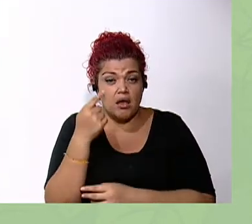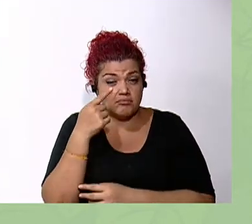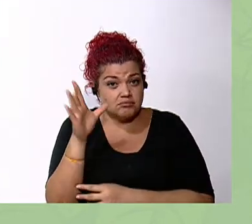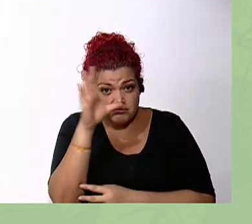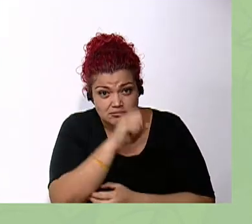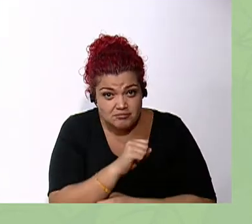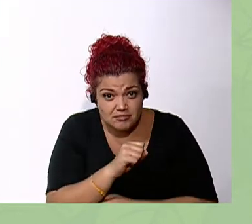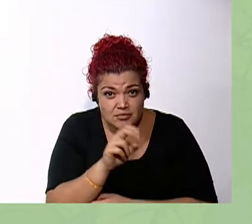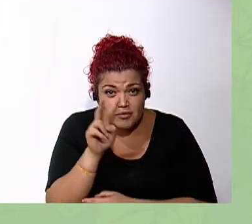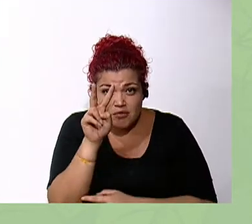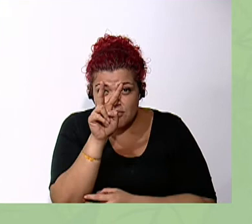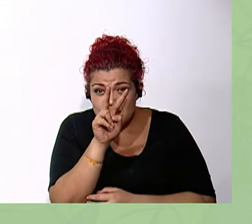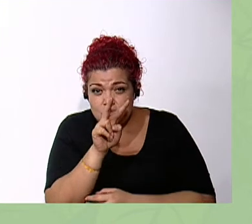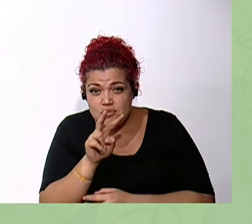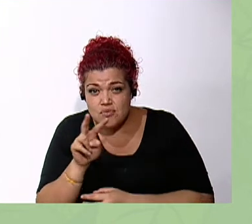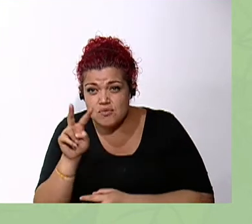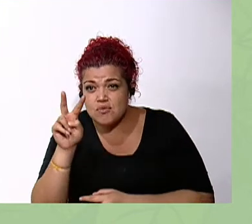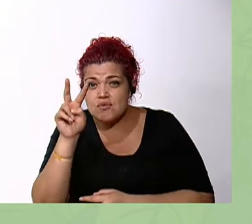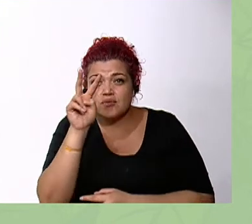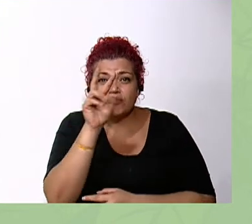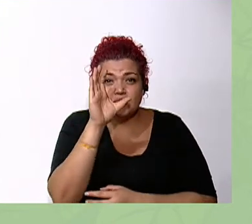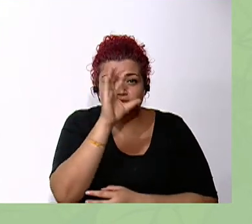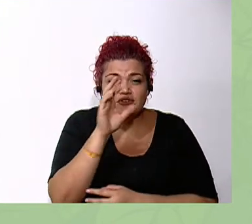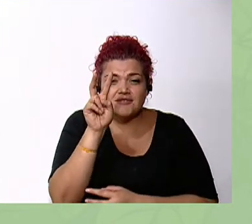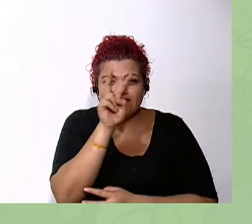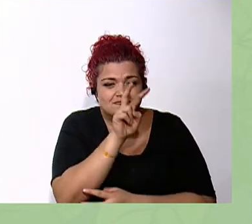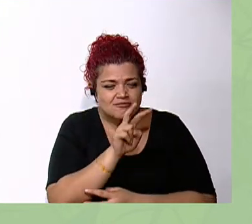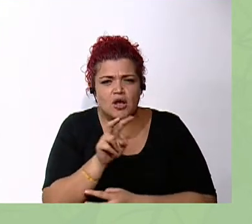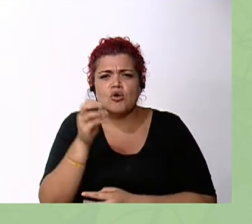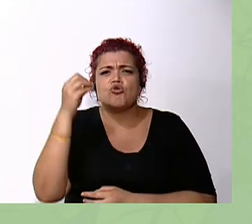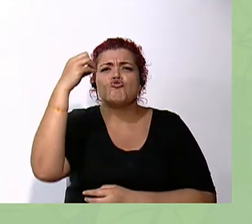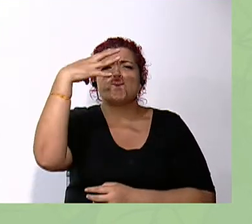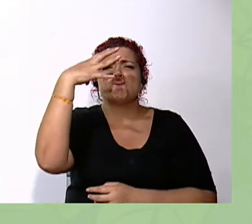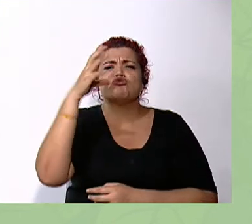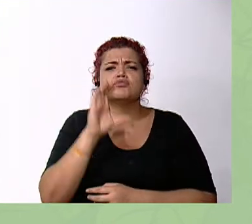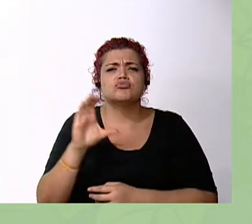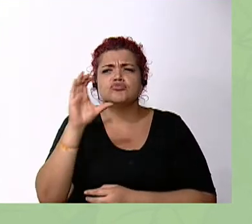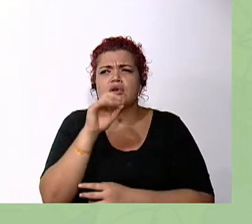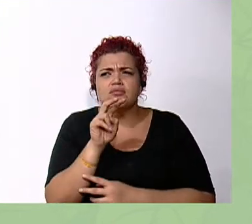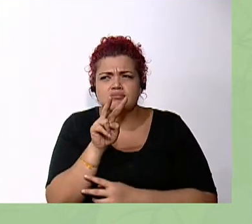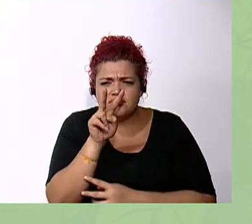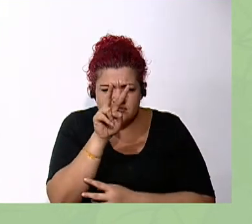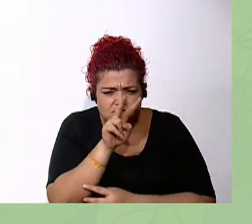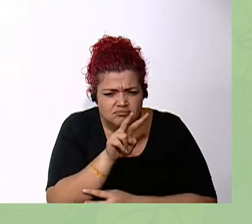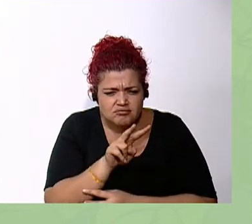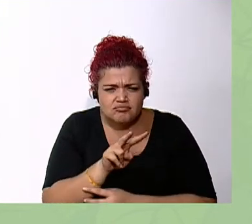alguna? Vamos a ver si encontramos la palabra luz.